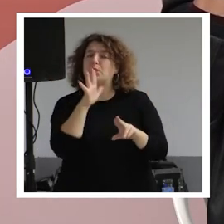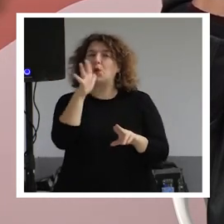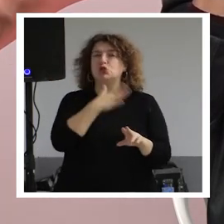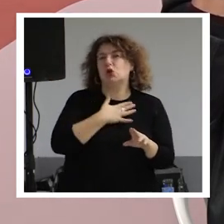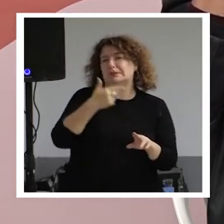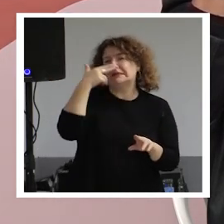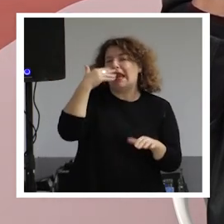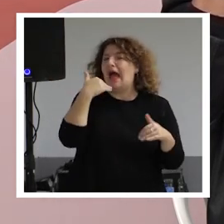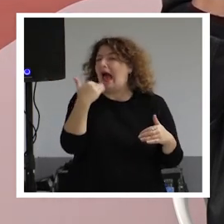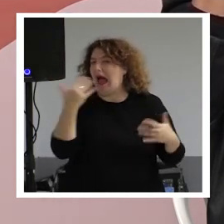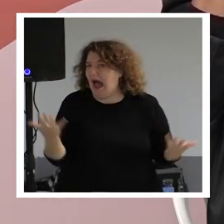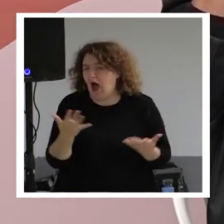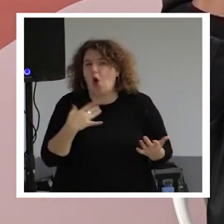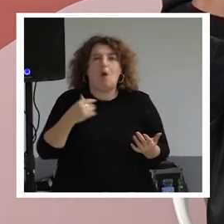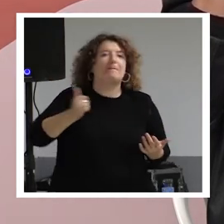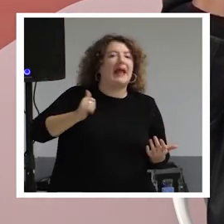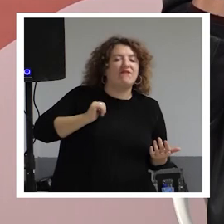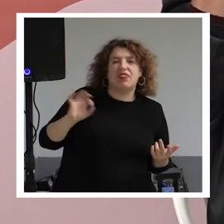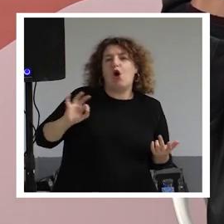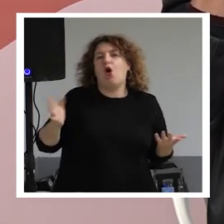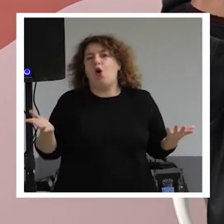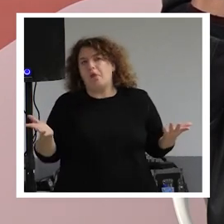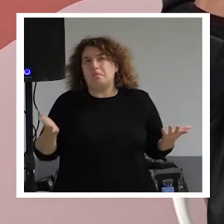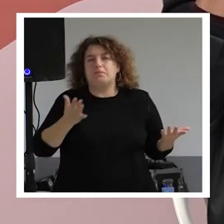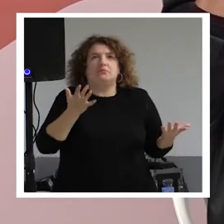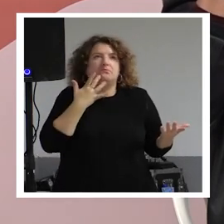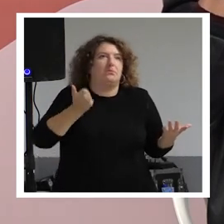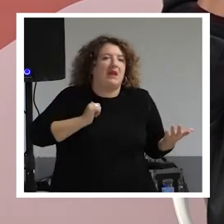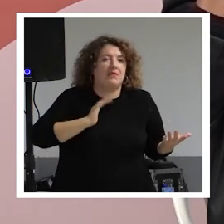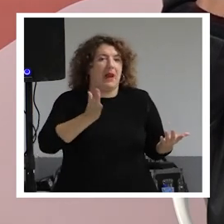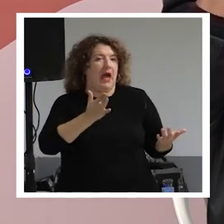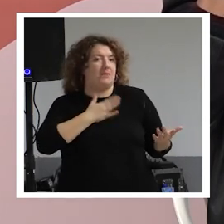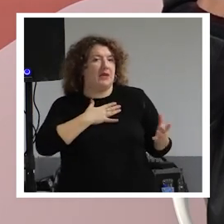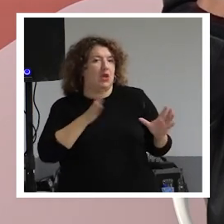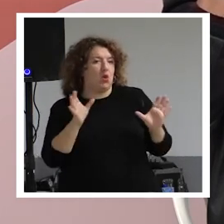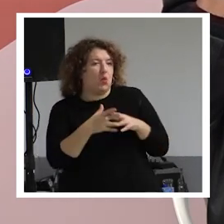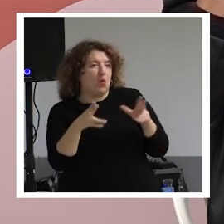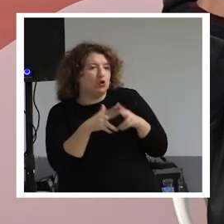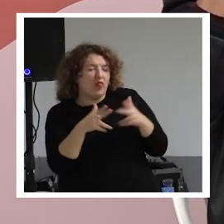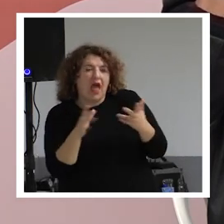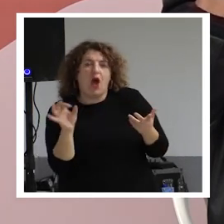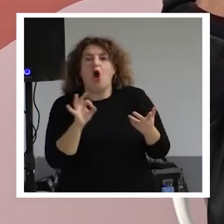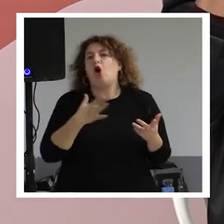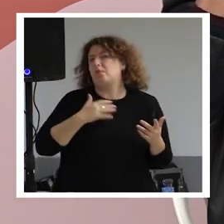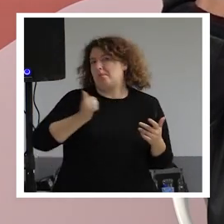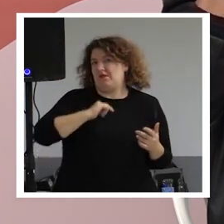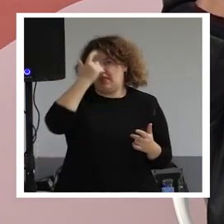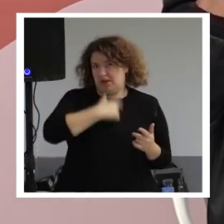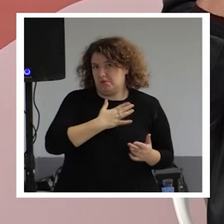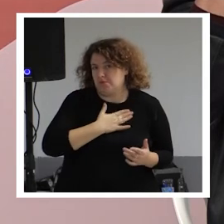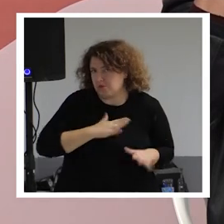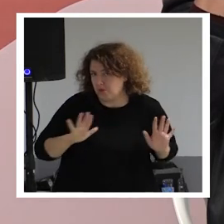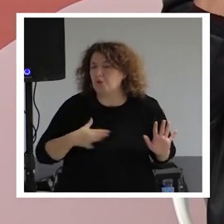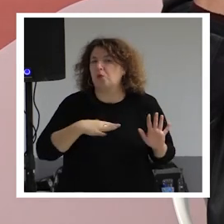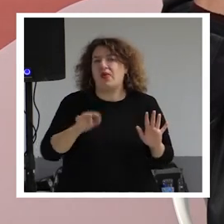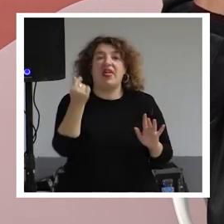su tiempo y a cambio esperan recibir algo No eso es básicamente un intercambio clientelar es decir ingreso en la política porque estoy buscando